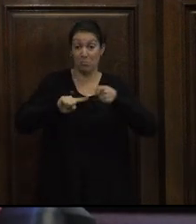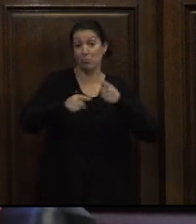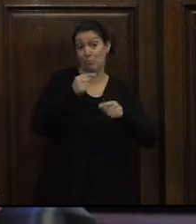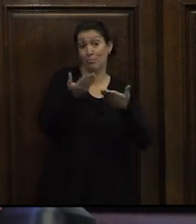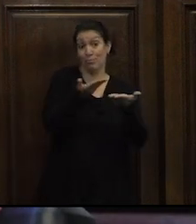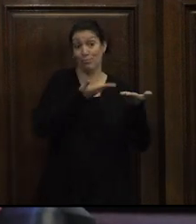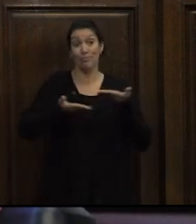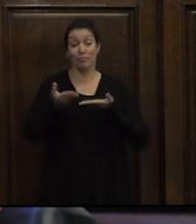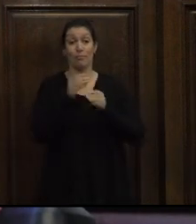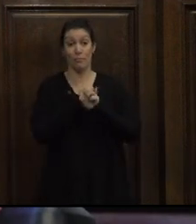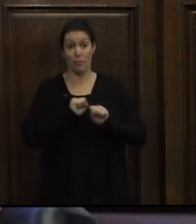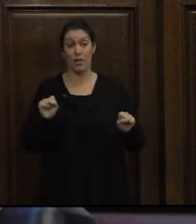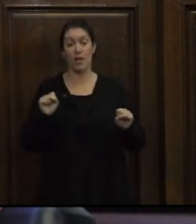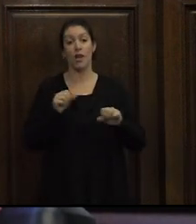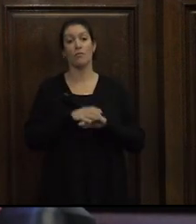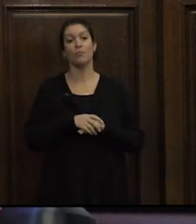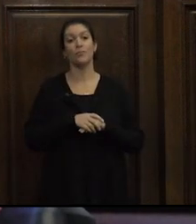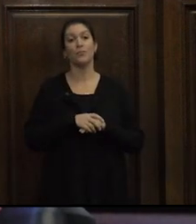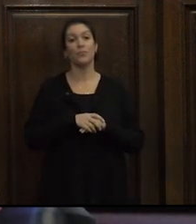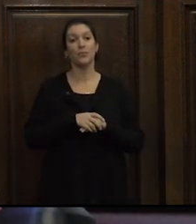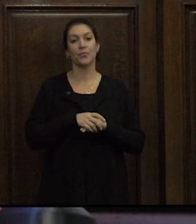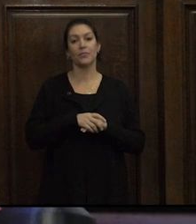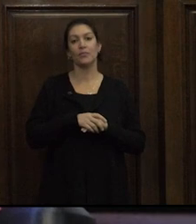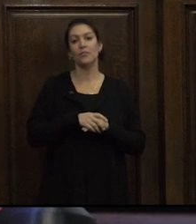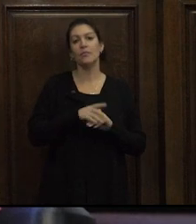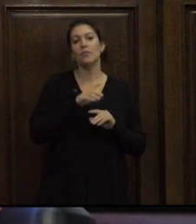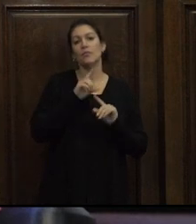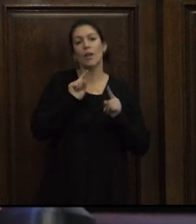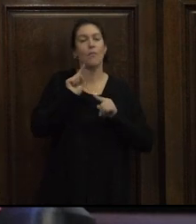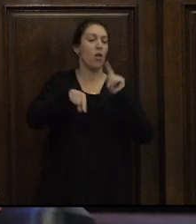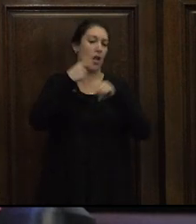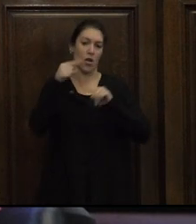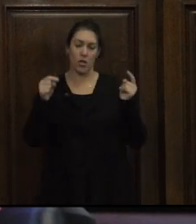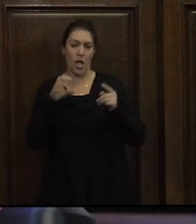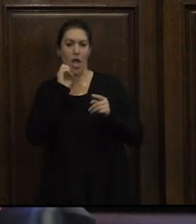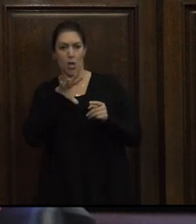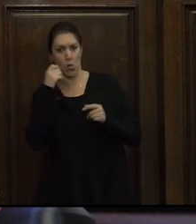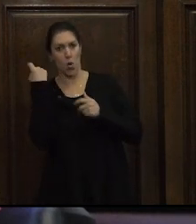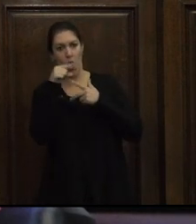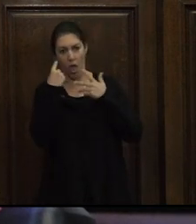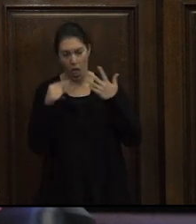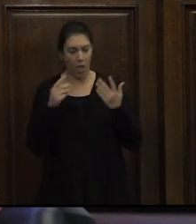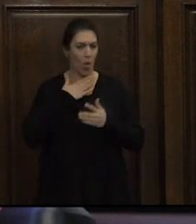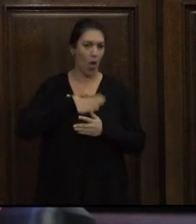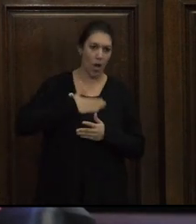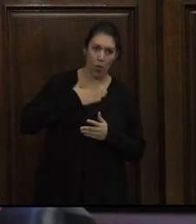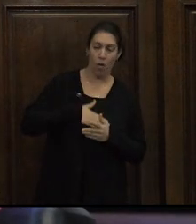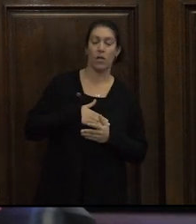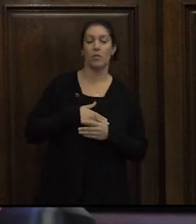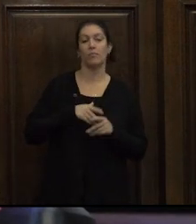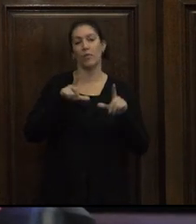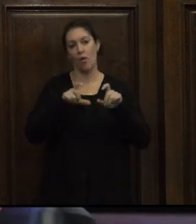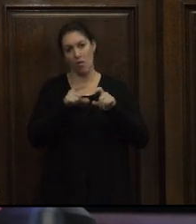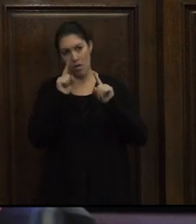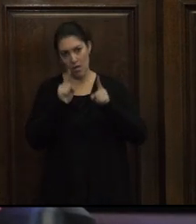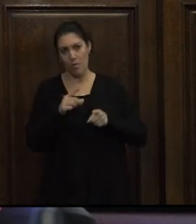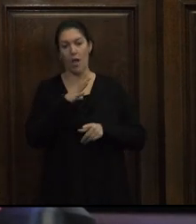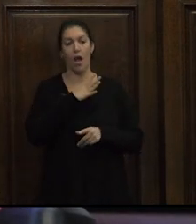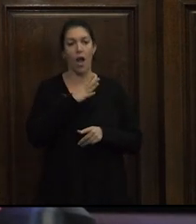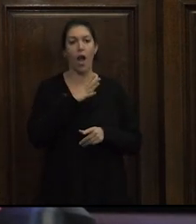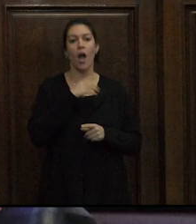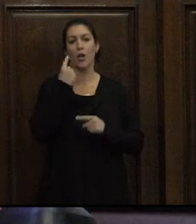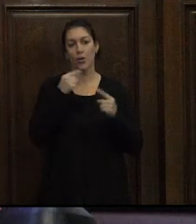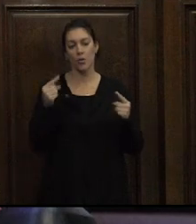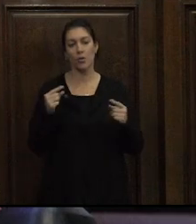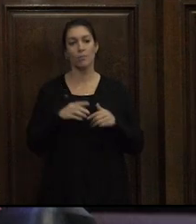Junto con toda la otra carga de cosas nauseabundas que venían juntas, ¿no? Y que se destapó la olla, más